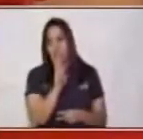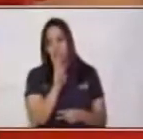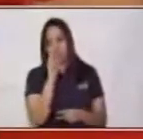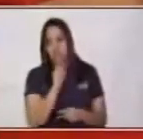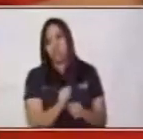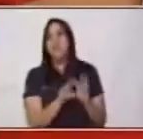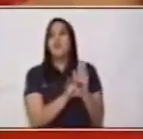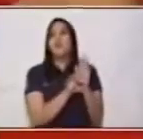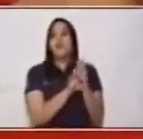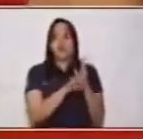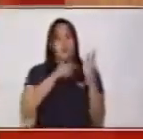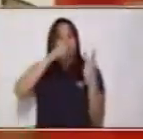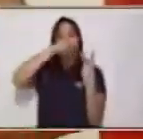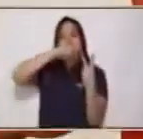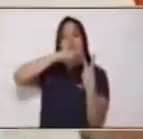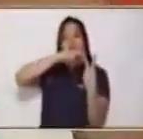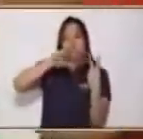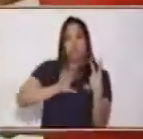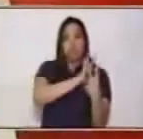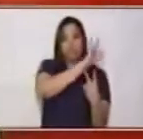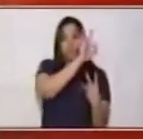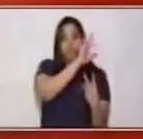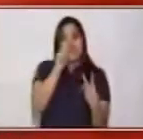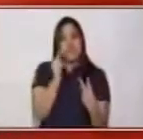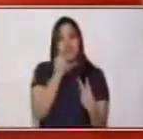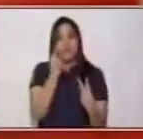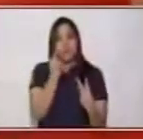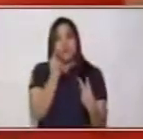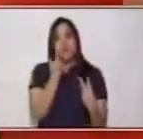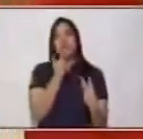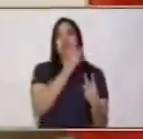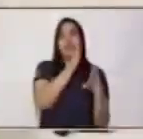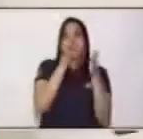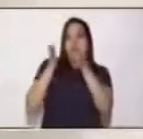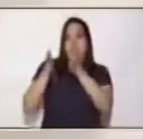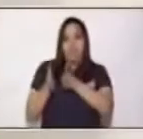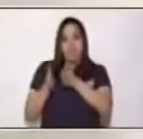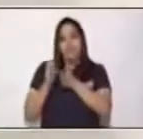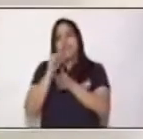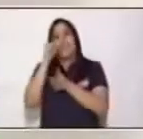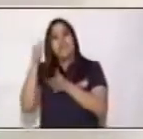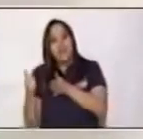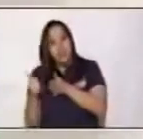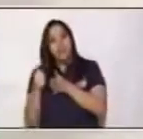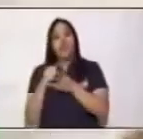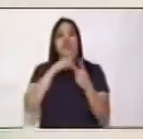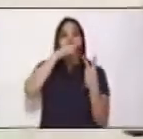Raíz cúbica del primer término y raíz cúbica del segundo término.